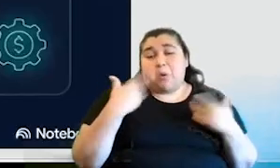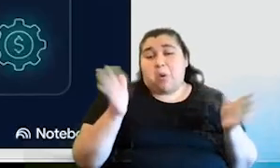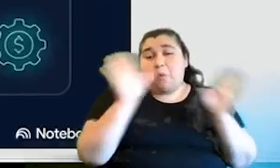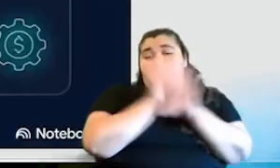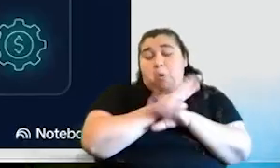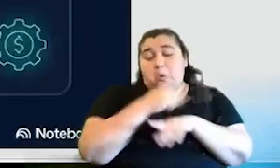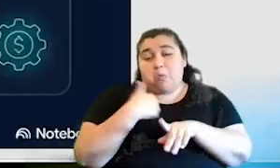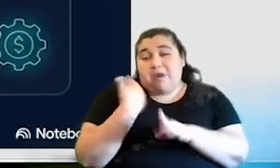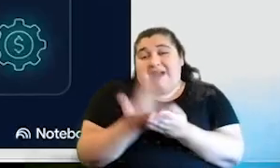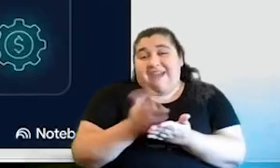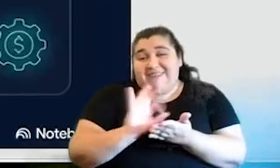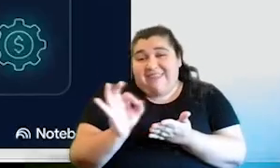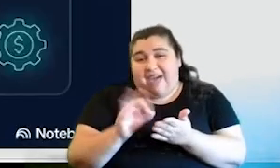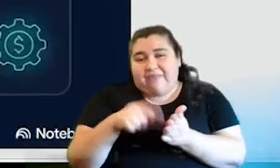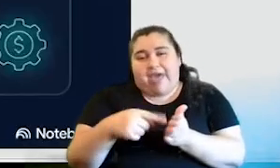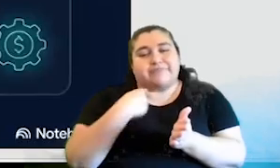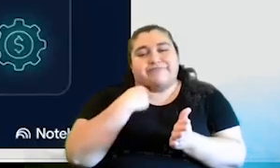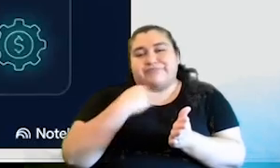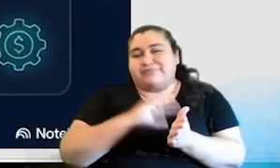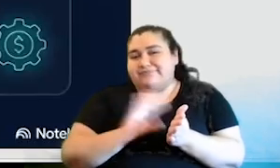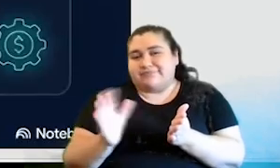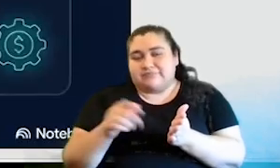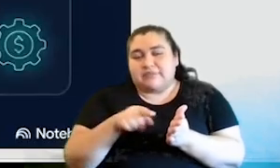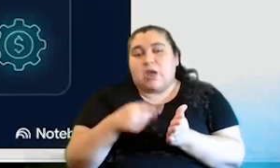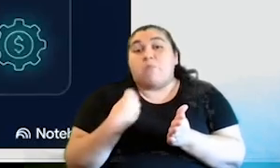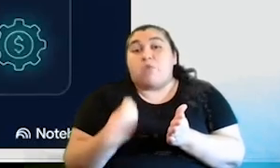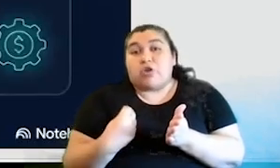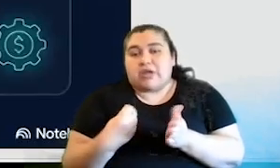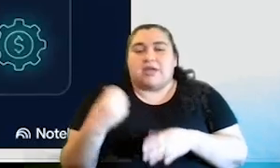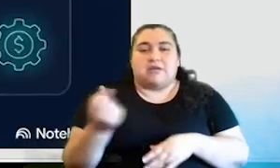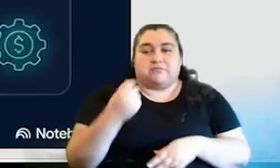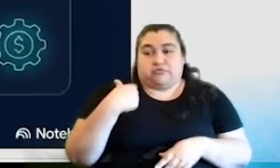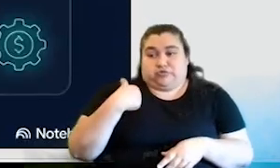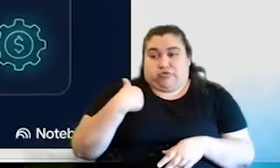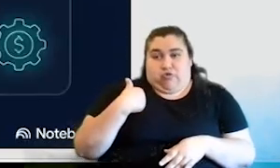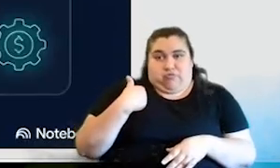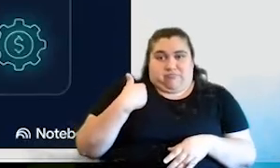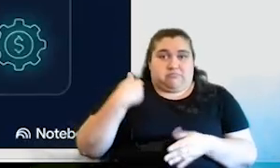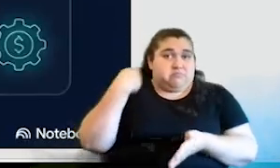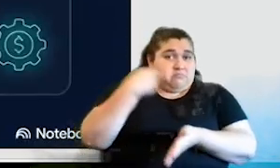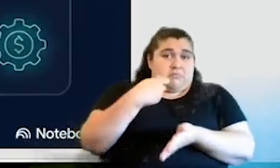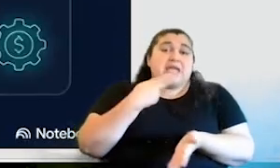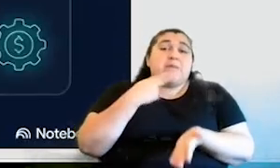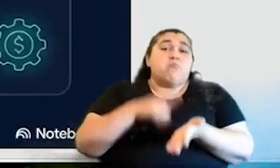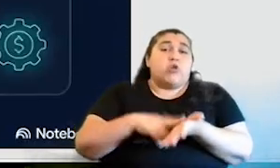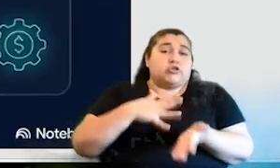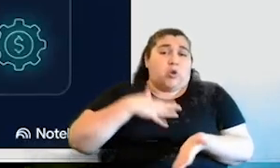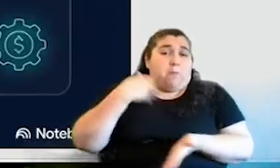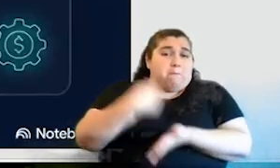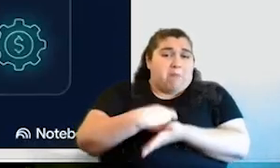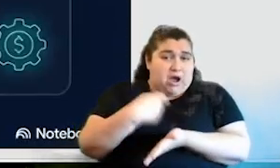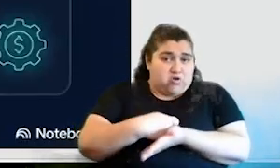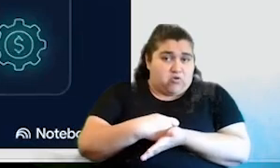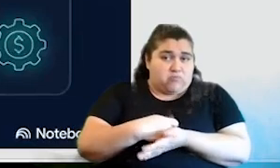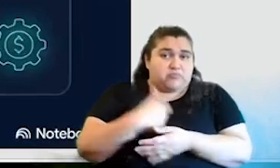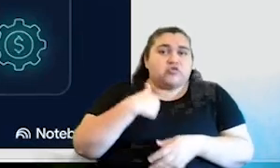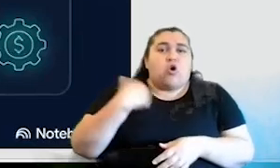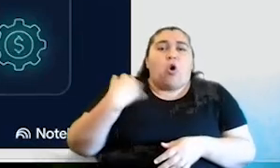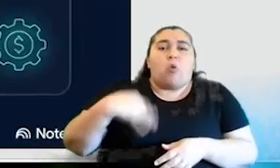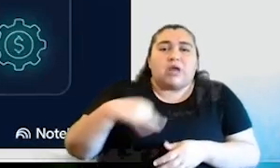algunas cuestiones que tienen que ver con que, si bien yo soy un contribuyente del impuesto, no estoy obligado a